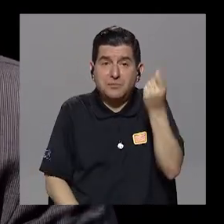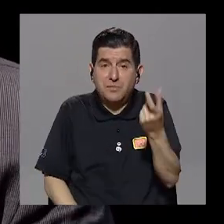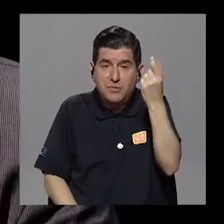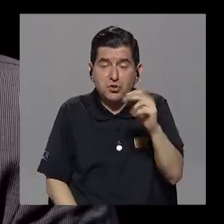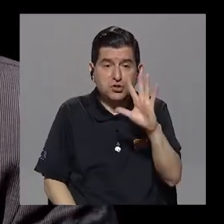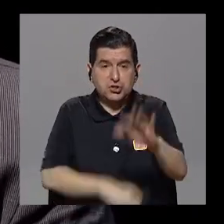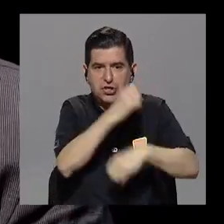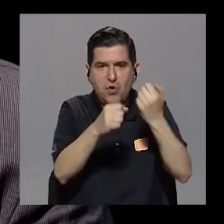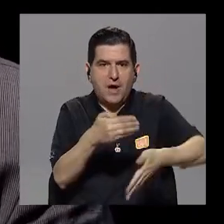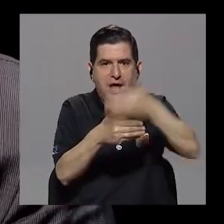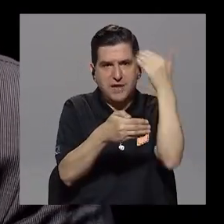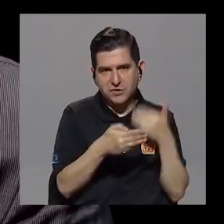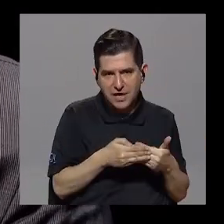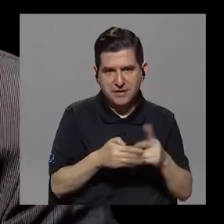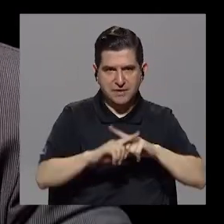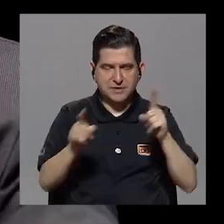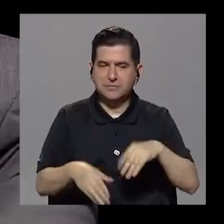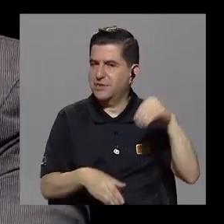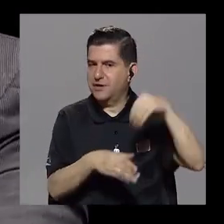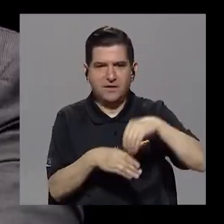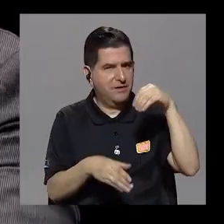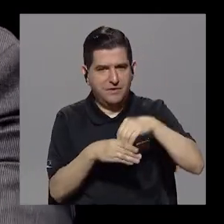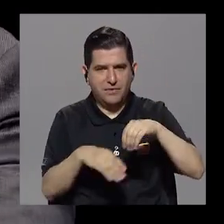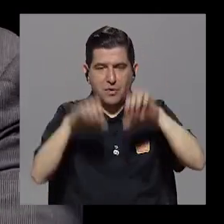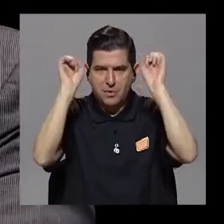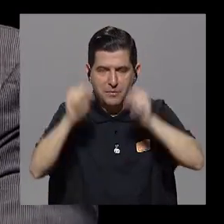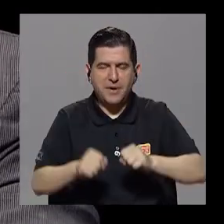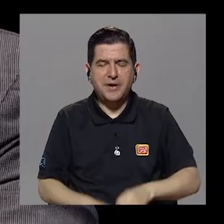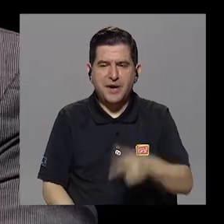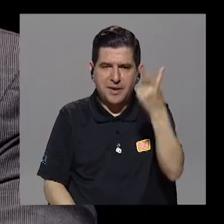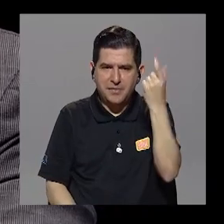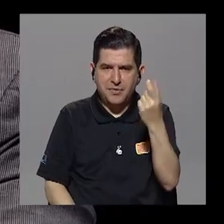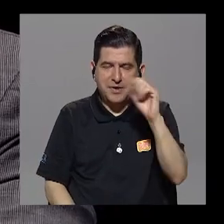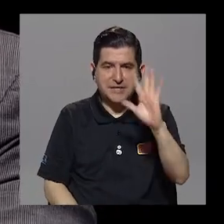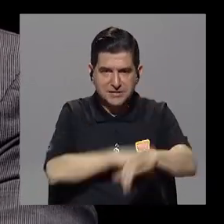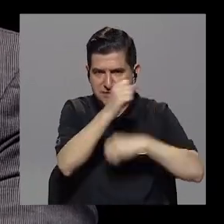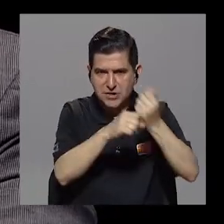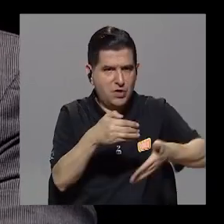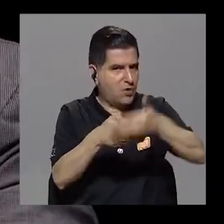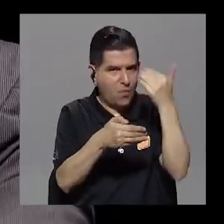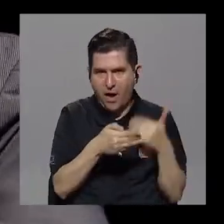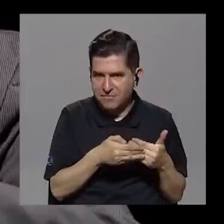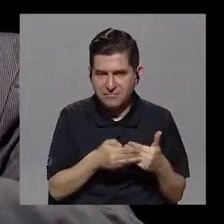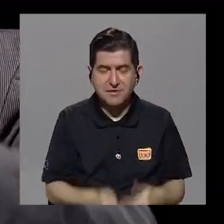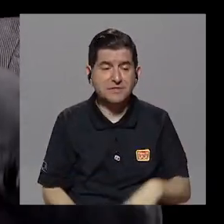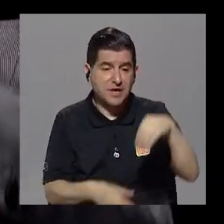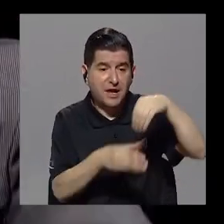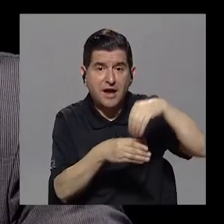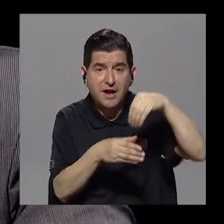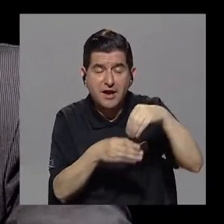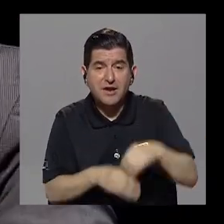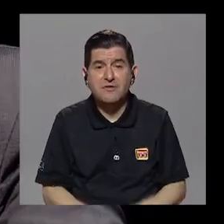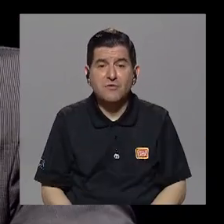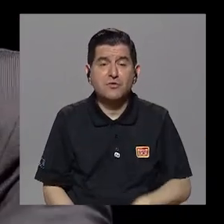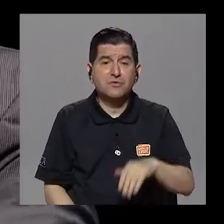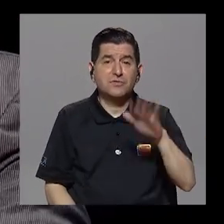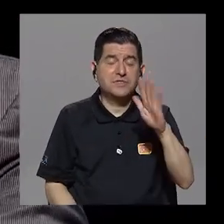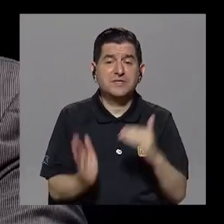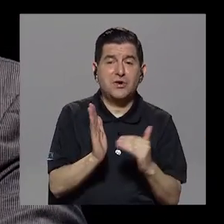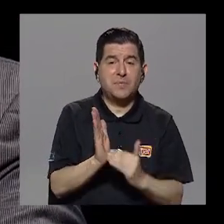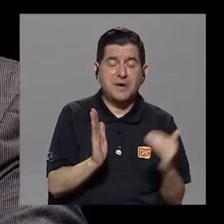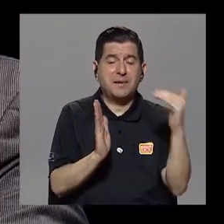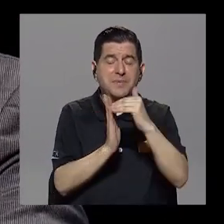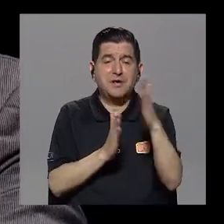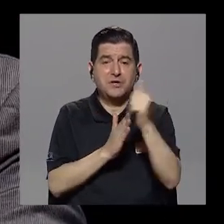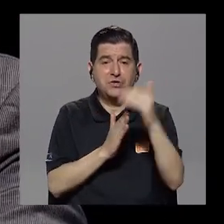que se pensionó 5 años antes, pero no cotizó para poder pensionarse 5 años antes. Entonces el fondo se lo comieron en 5